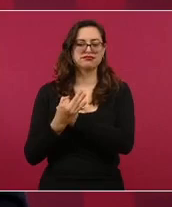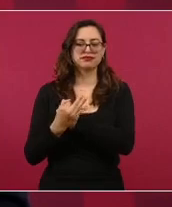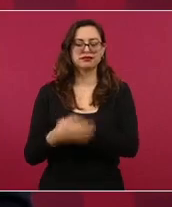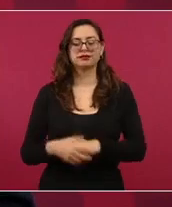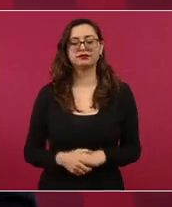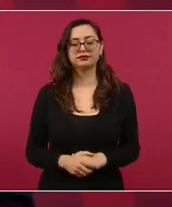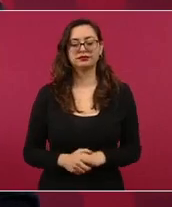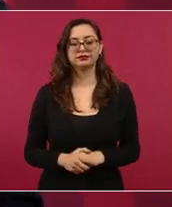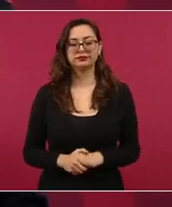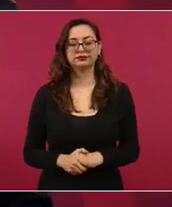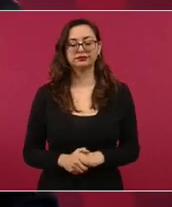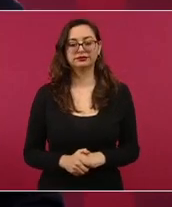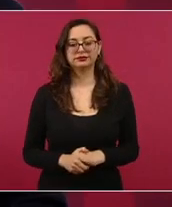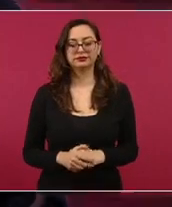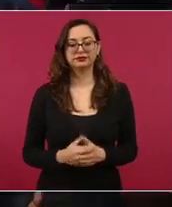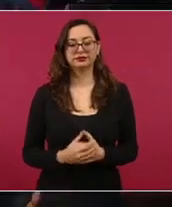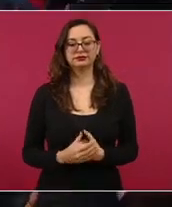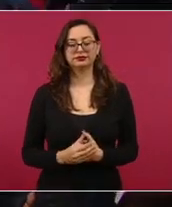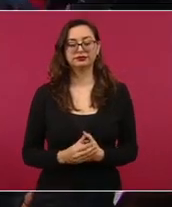Y cuando dan la instrucción